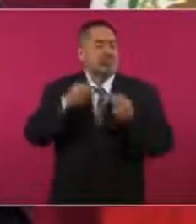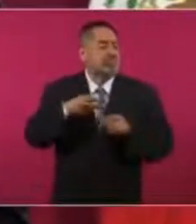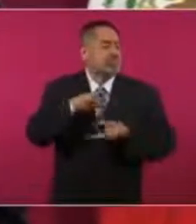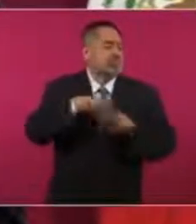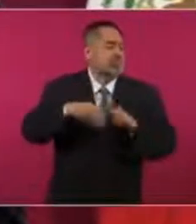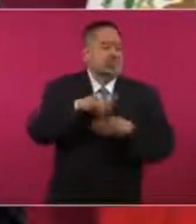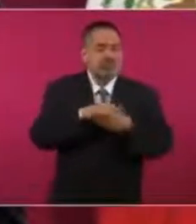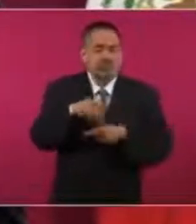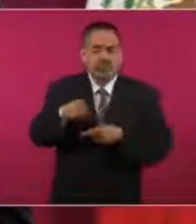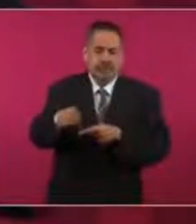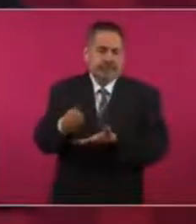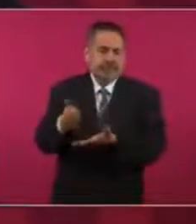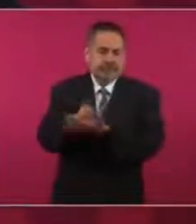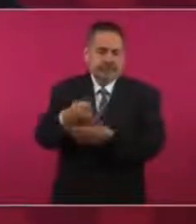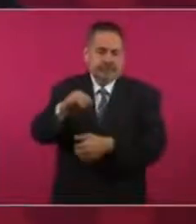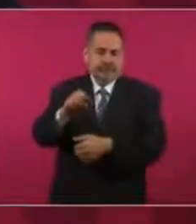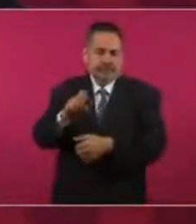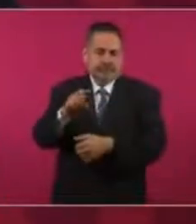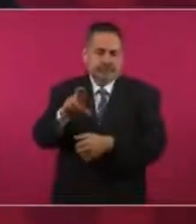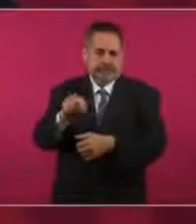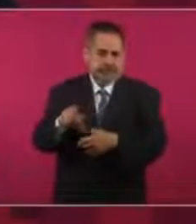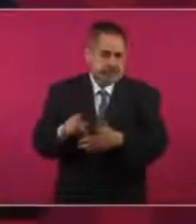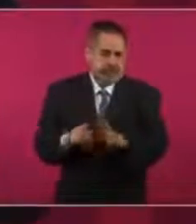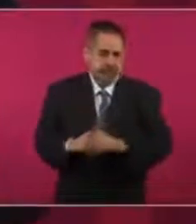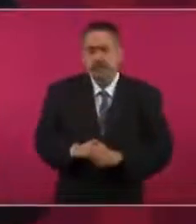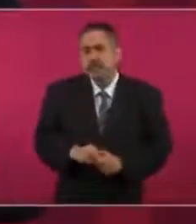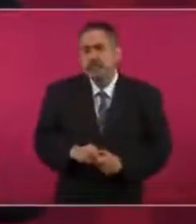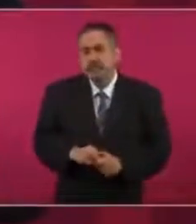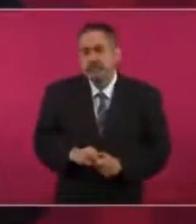Madero? Entonces, esto fue creando